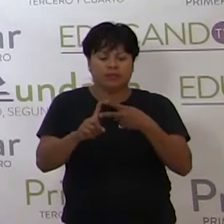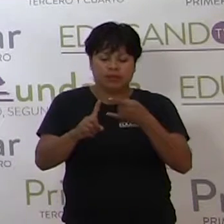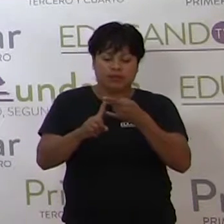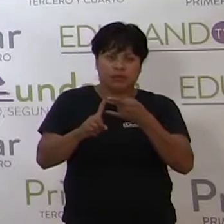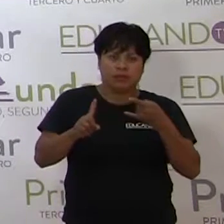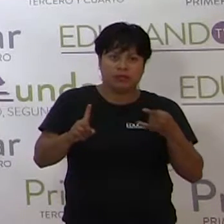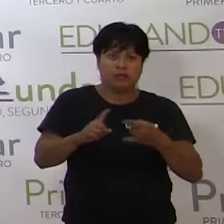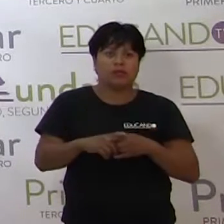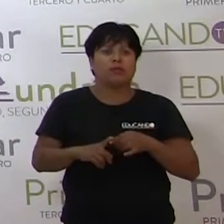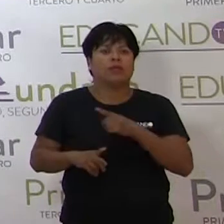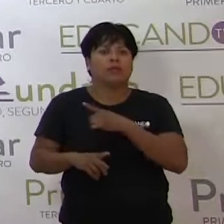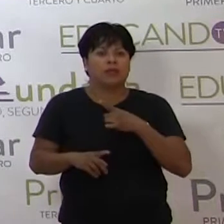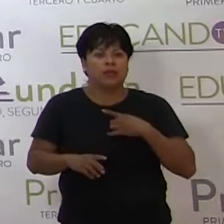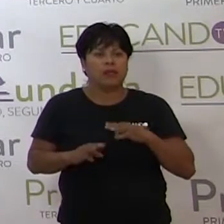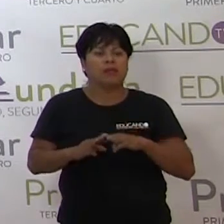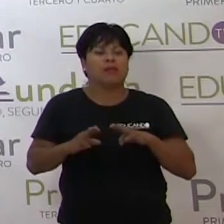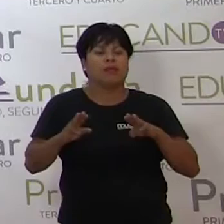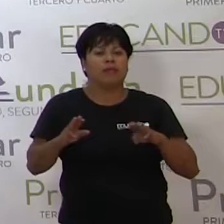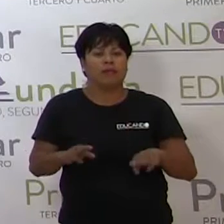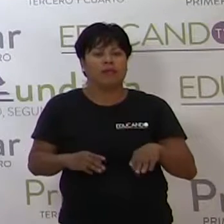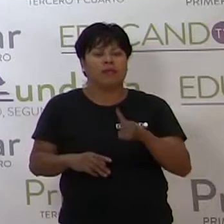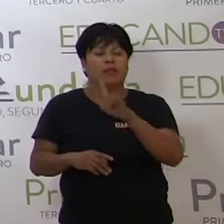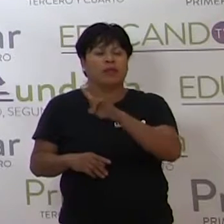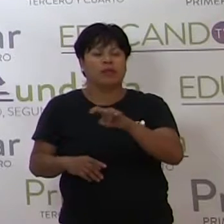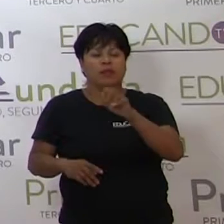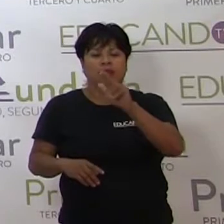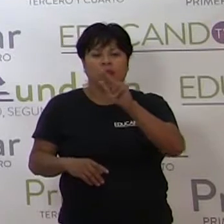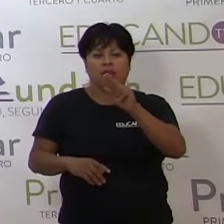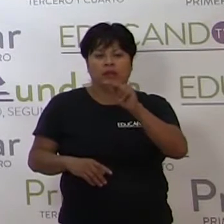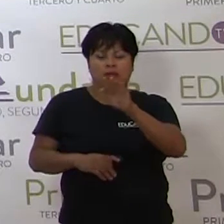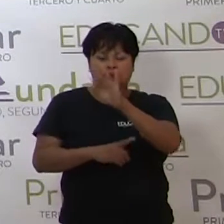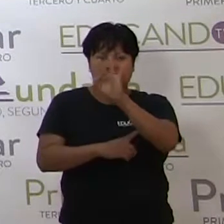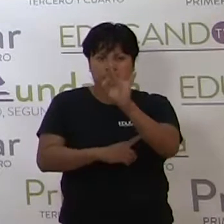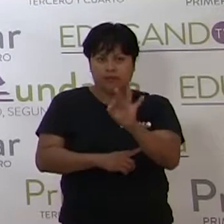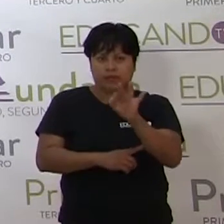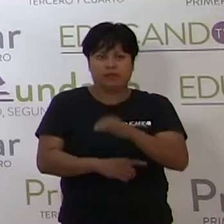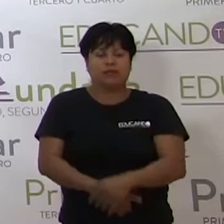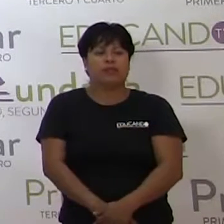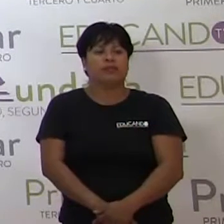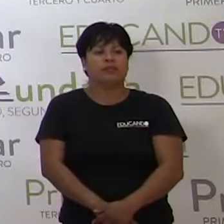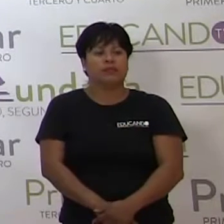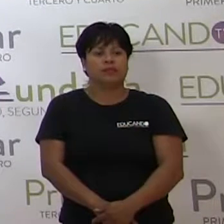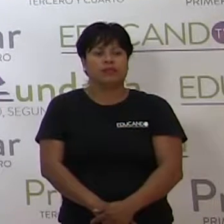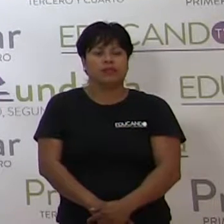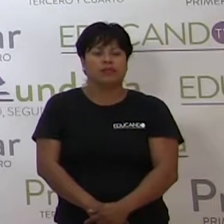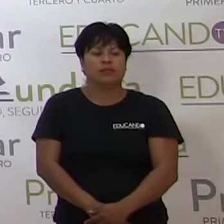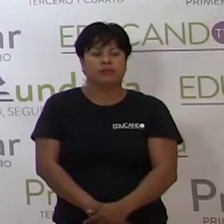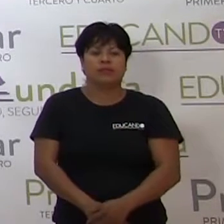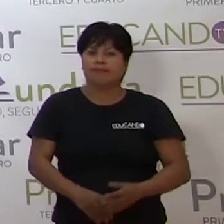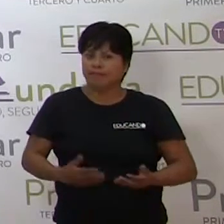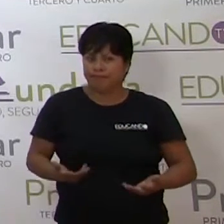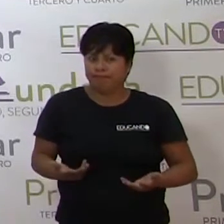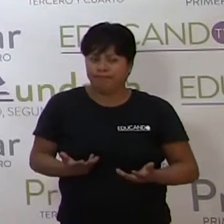rectángulo? Deben de medir 180 grados. Vamos.